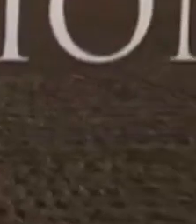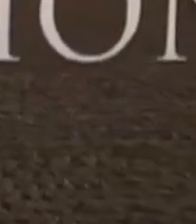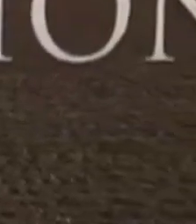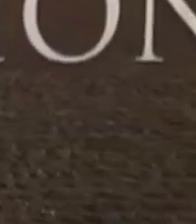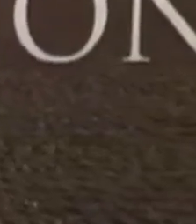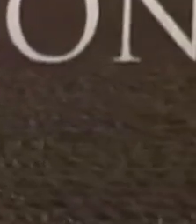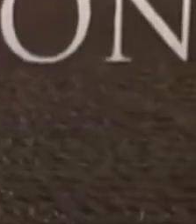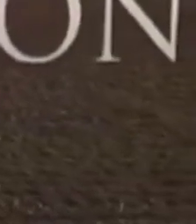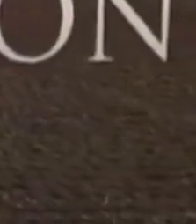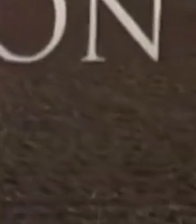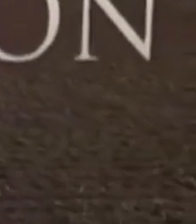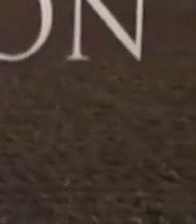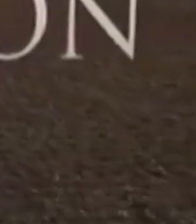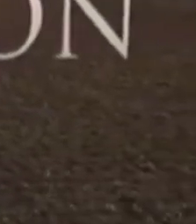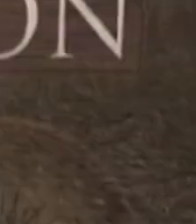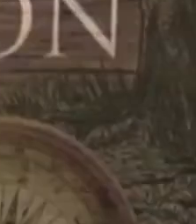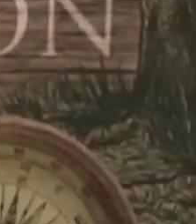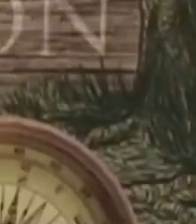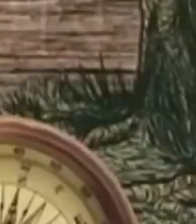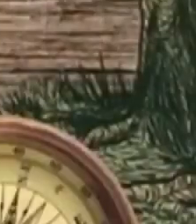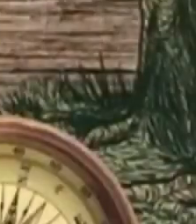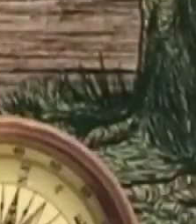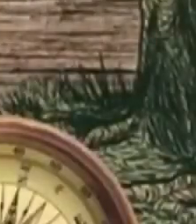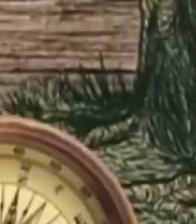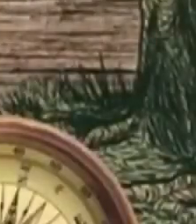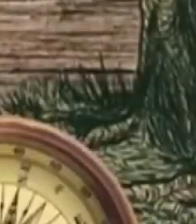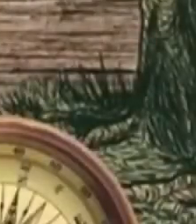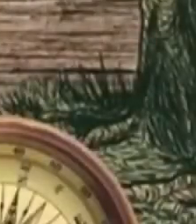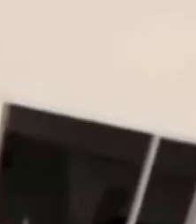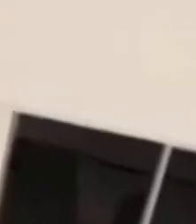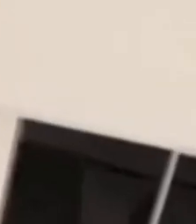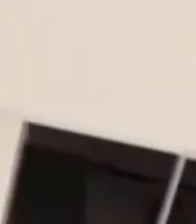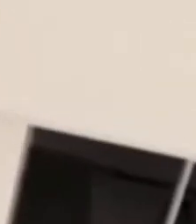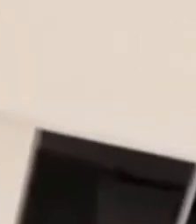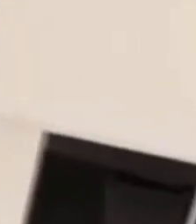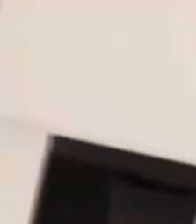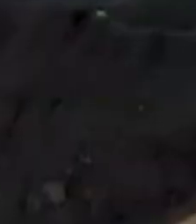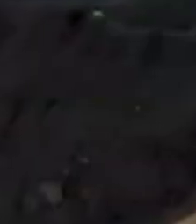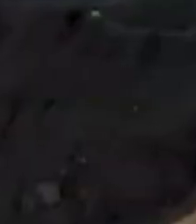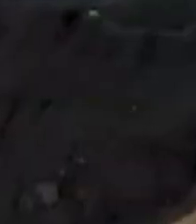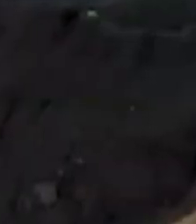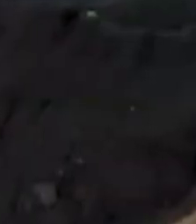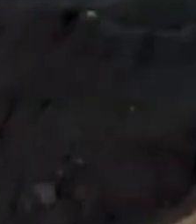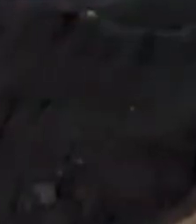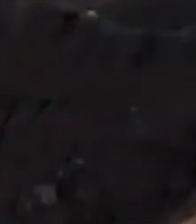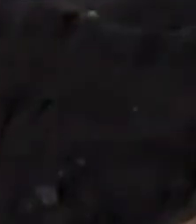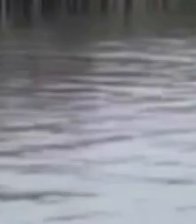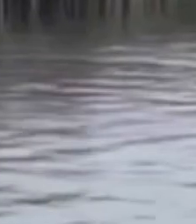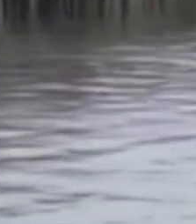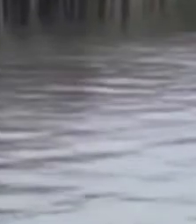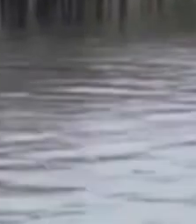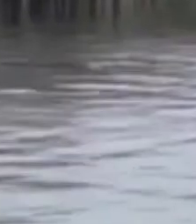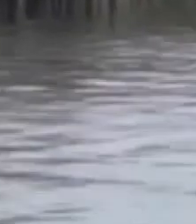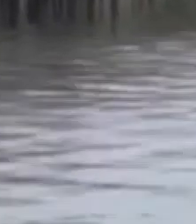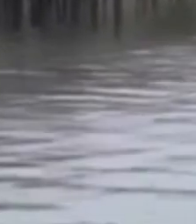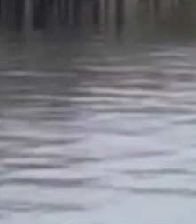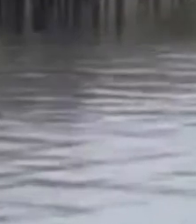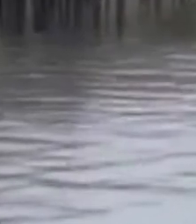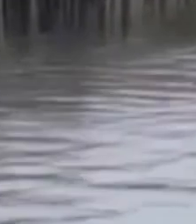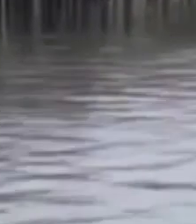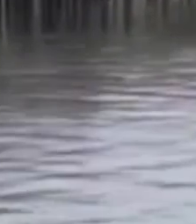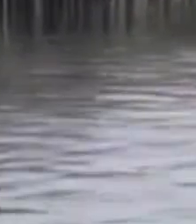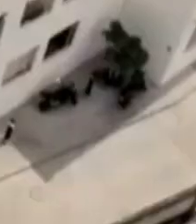En Conolora Región, visitamos los municipios de Tumaco y Ricaurte. En el recorrido, conocimos el proyecto Alianza